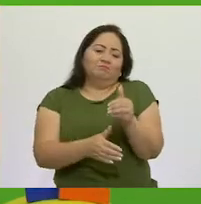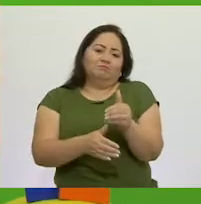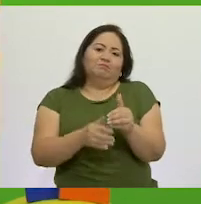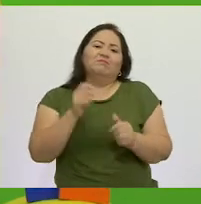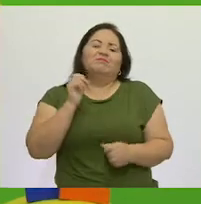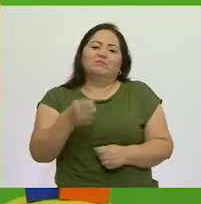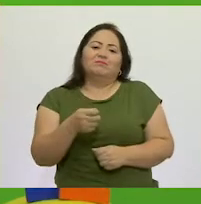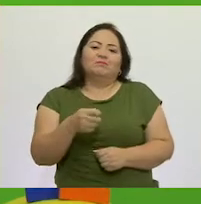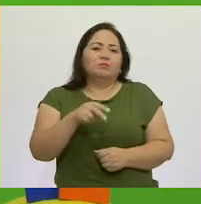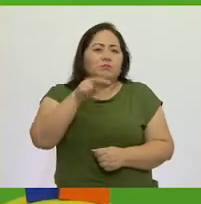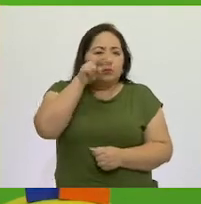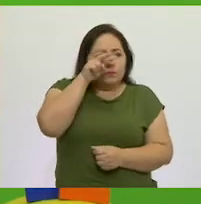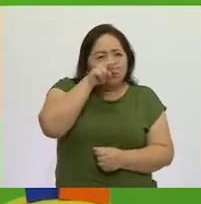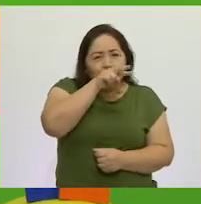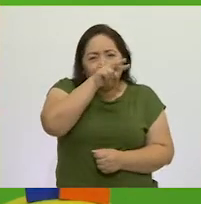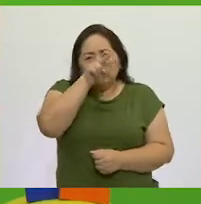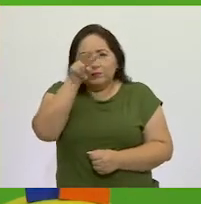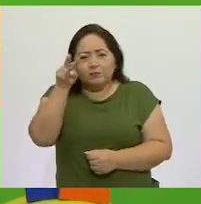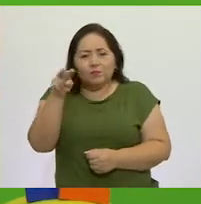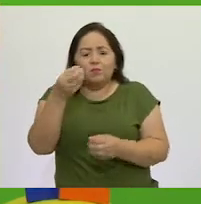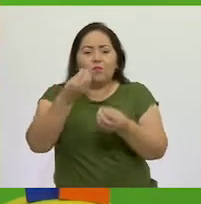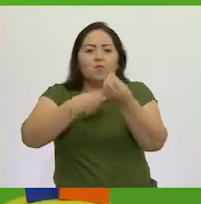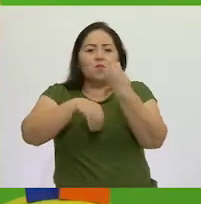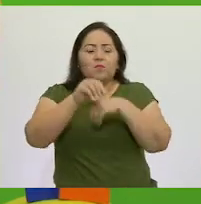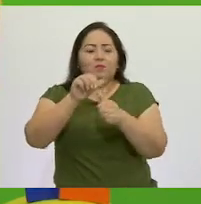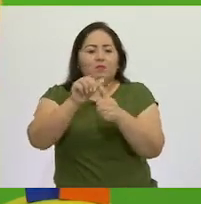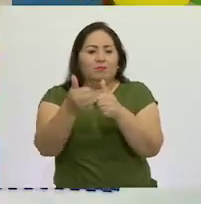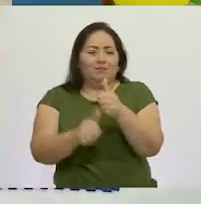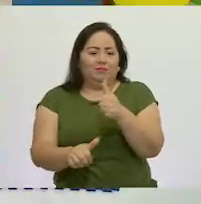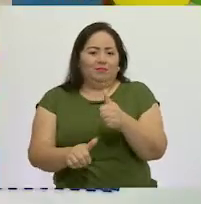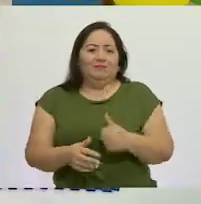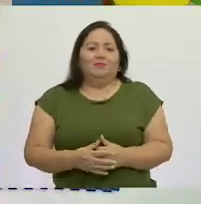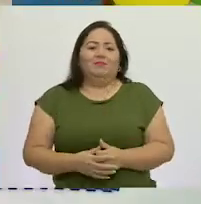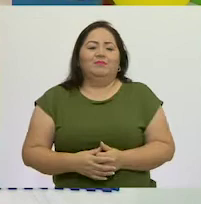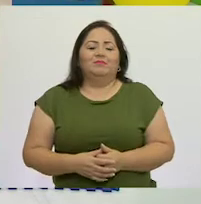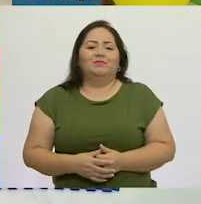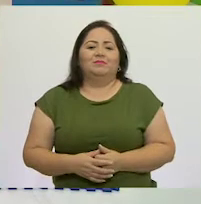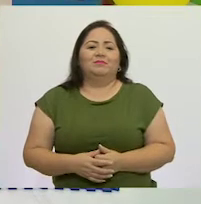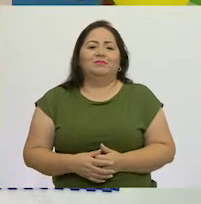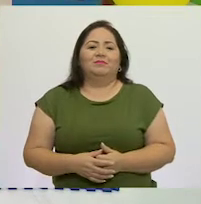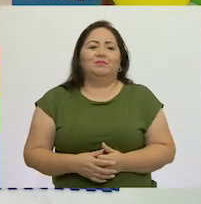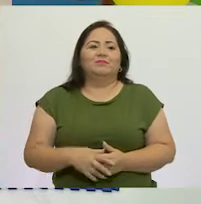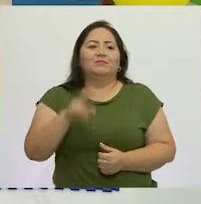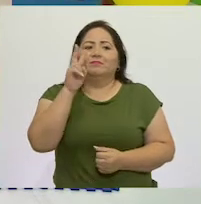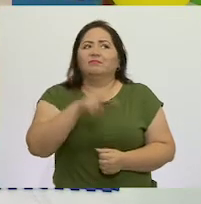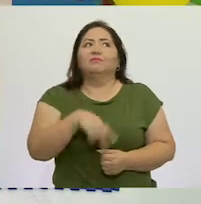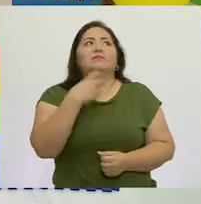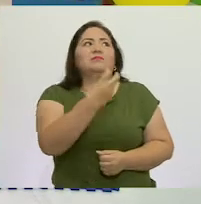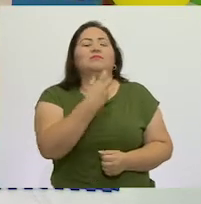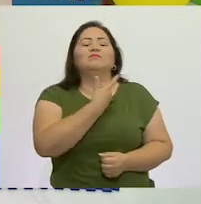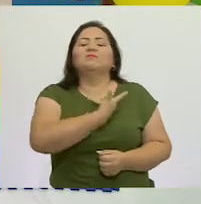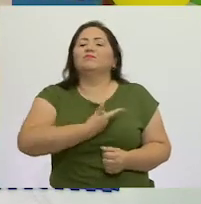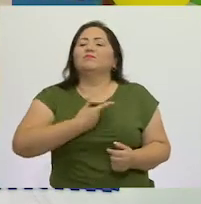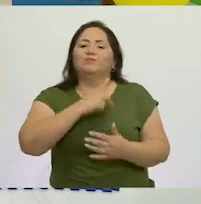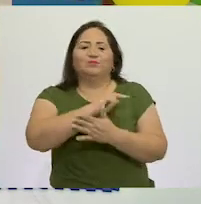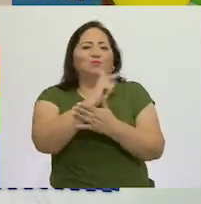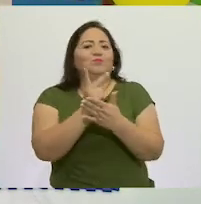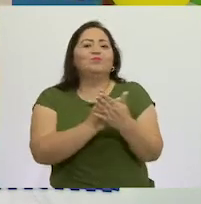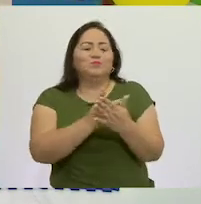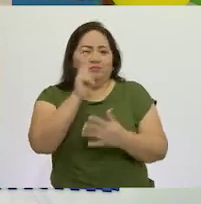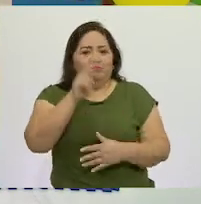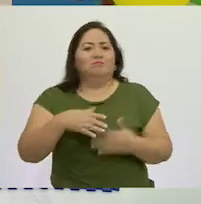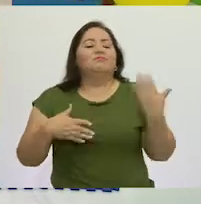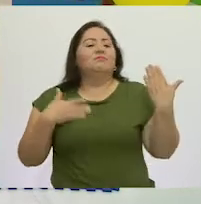con Observa Obras de Arte. ¡Oye, Itza! ¡Me encantó este programa!